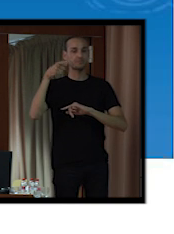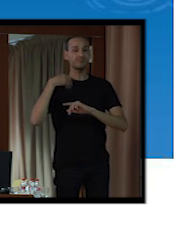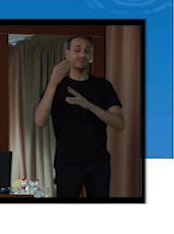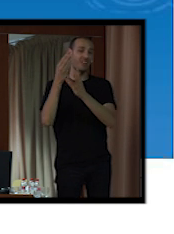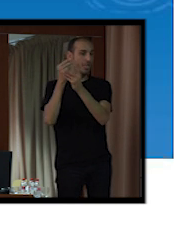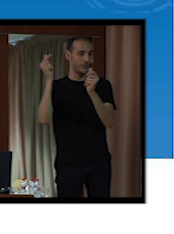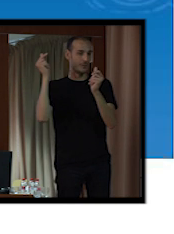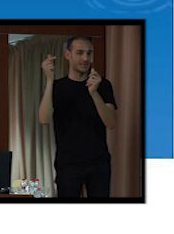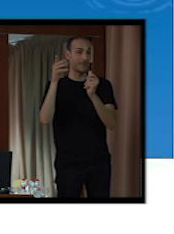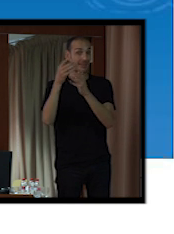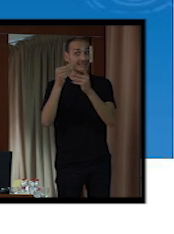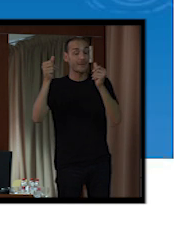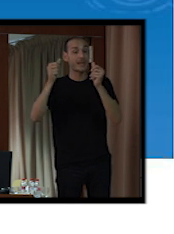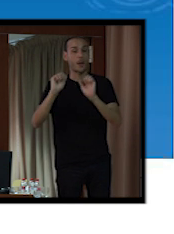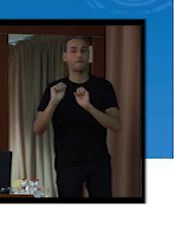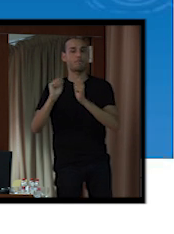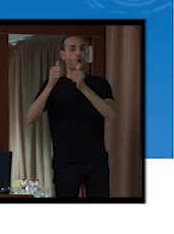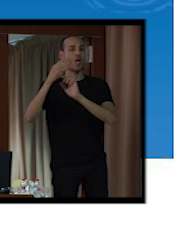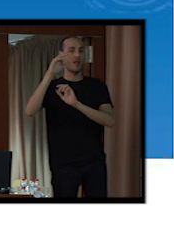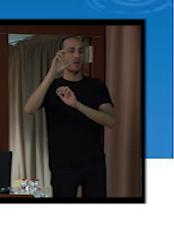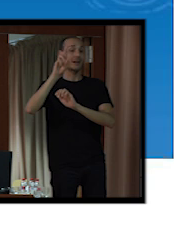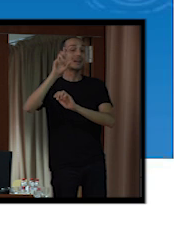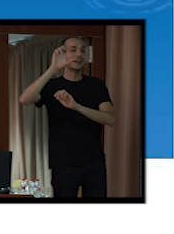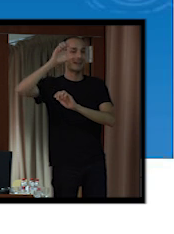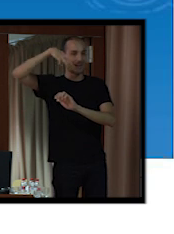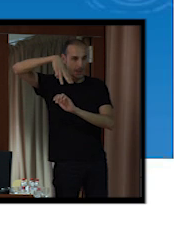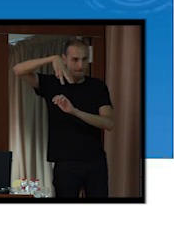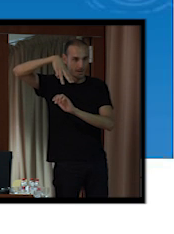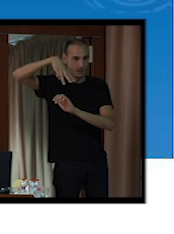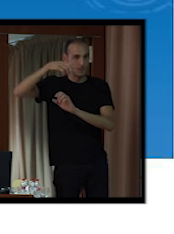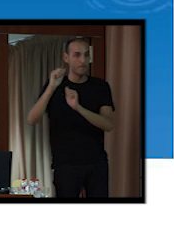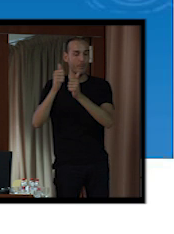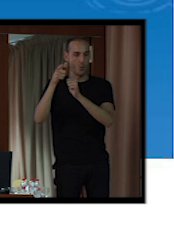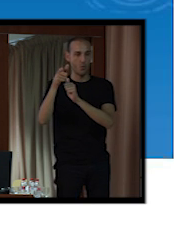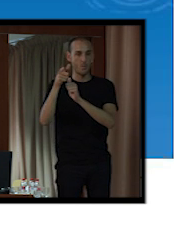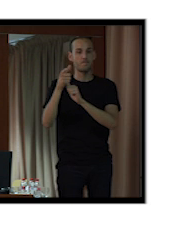aparece la fase de sueño REM. Por eso, toda la patología de la fase de sueño REM se da a la persona mayor.